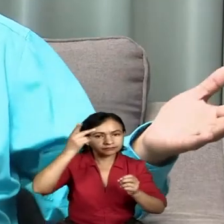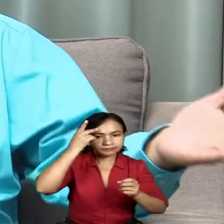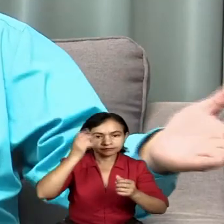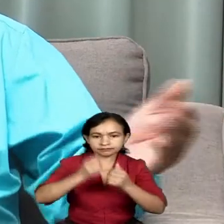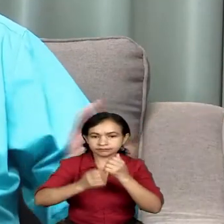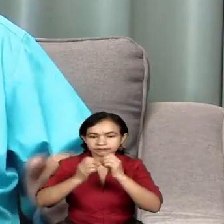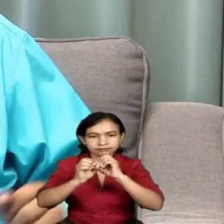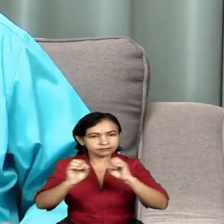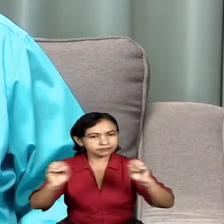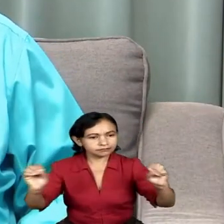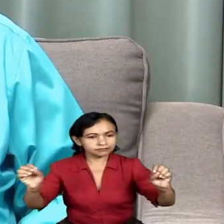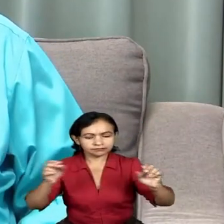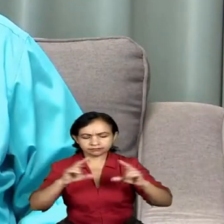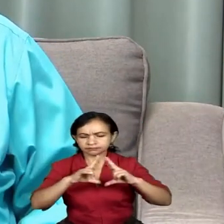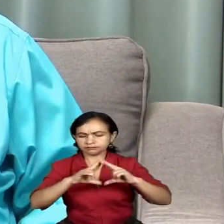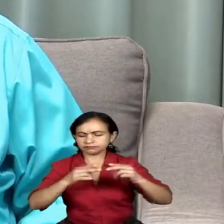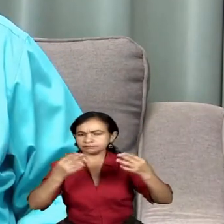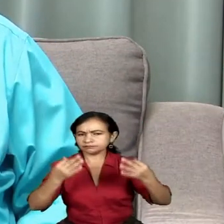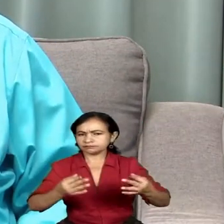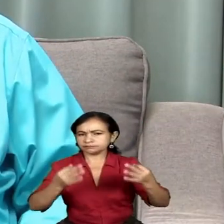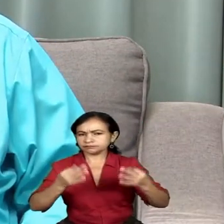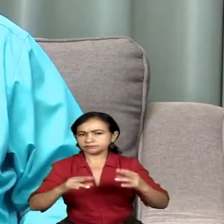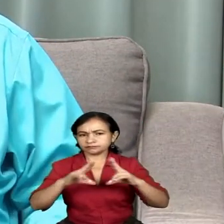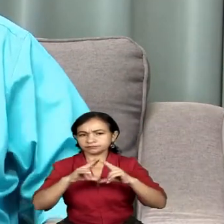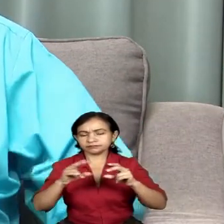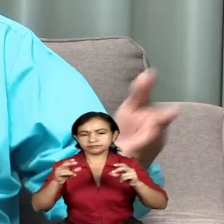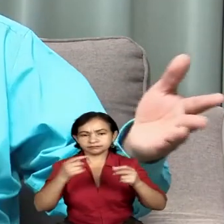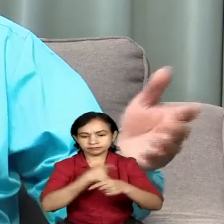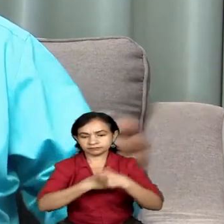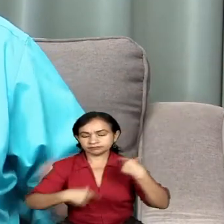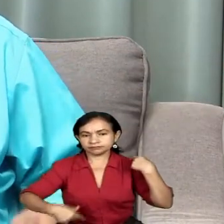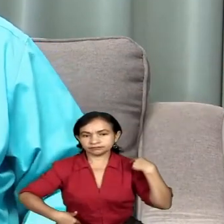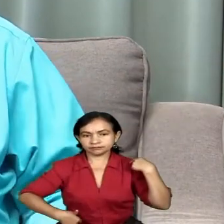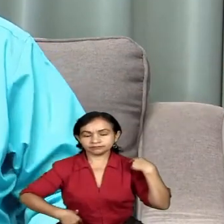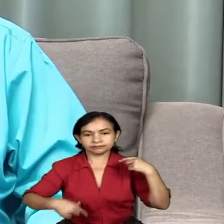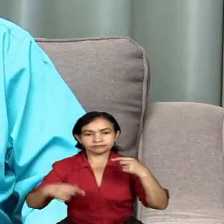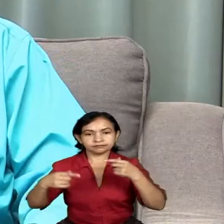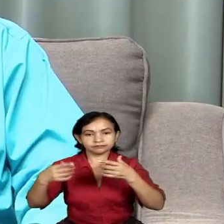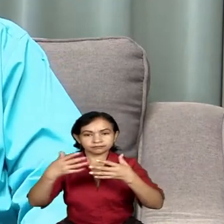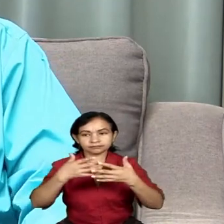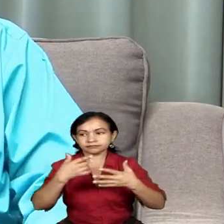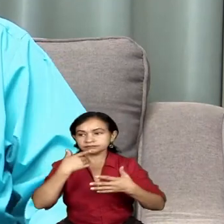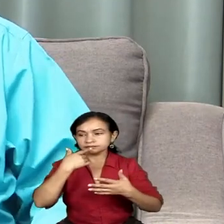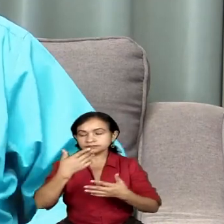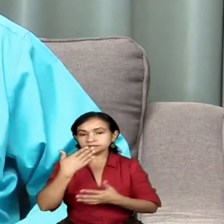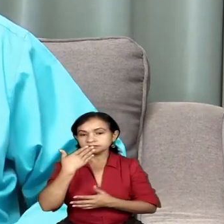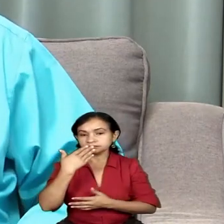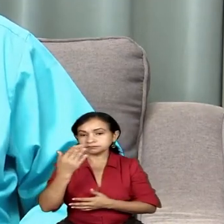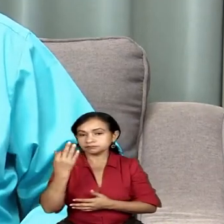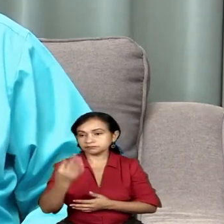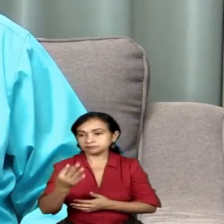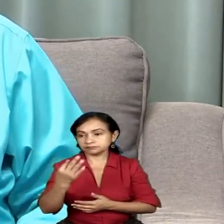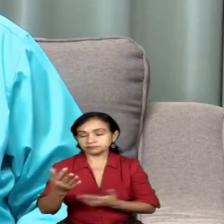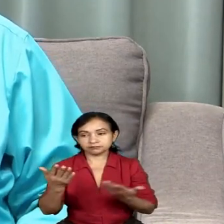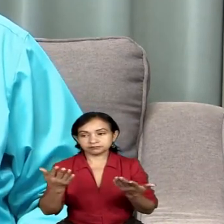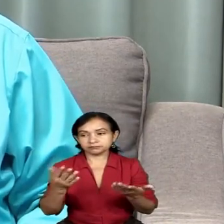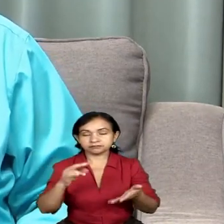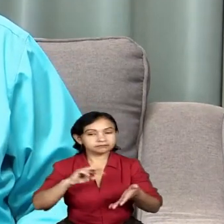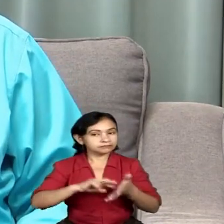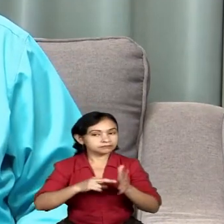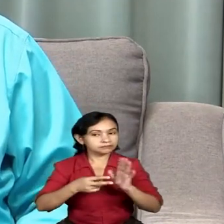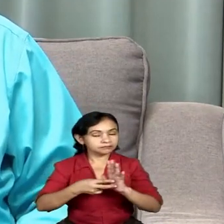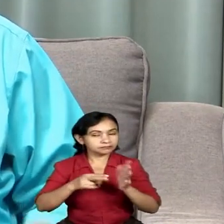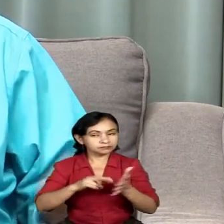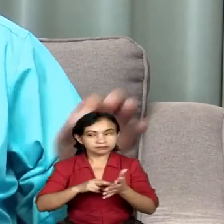respeto, pues incluso pues algunos de los presidentes de Estados Unidos llegaron a referirse muy bien en cuanto a derechos humanos del primero de los Somoza. ¿Qué significa para